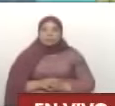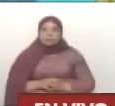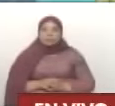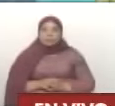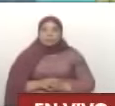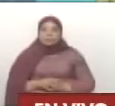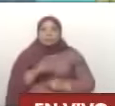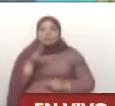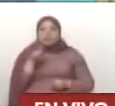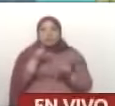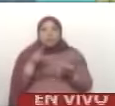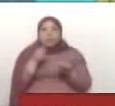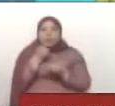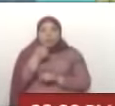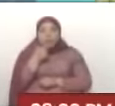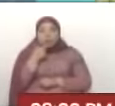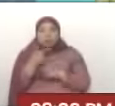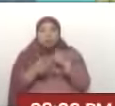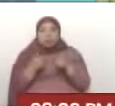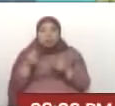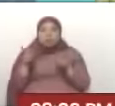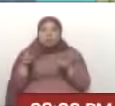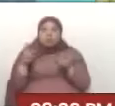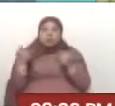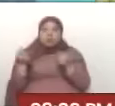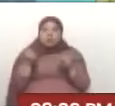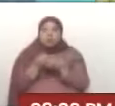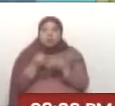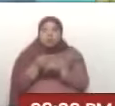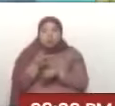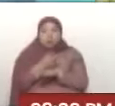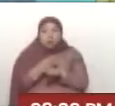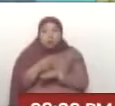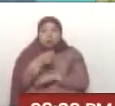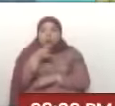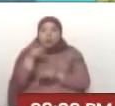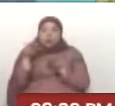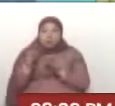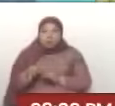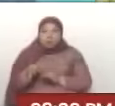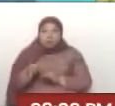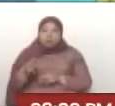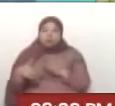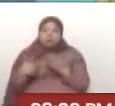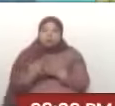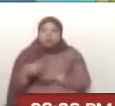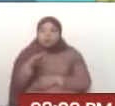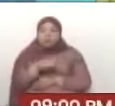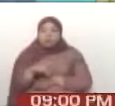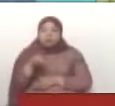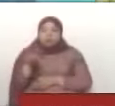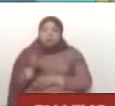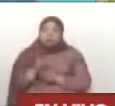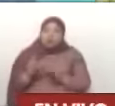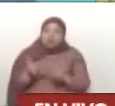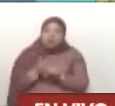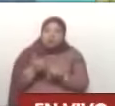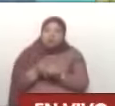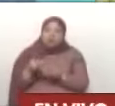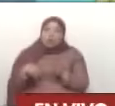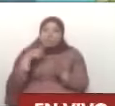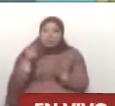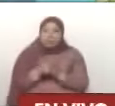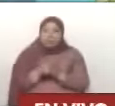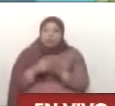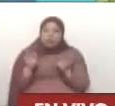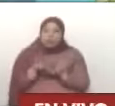ese triángulo maravilloso de la nueva ecuación de gobierno, tengan la seguridad que vamos a ver un renacer completo,